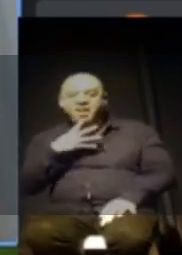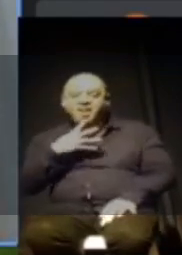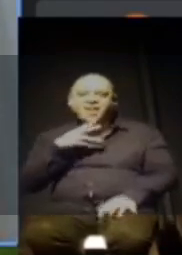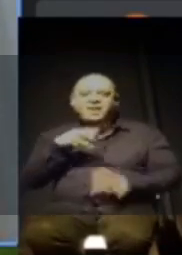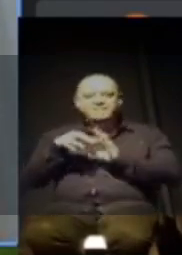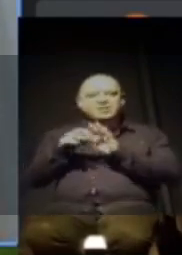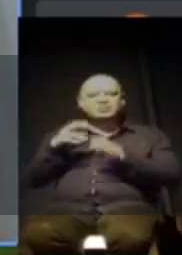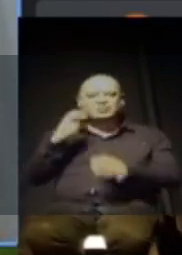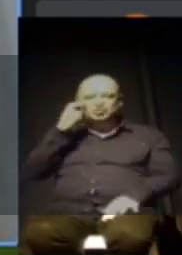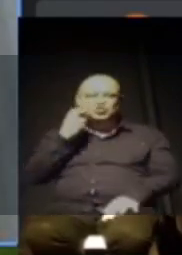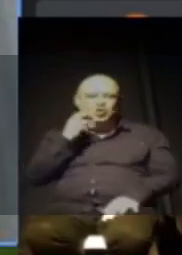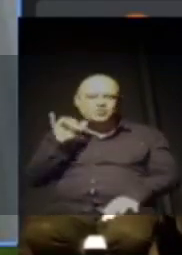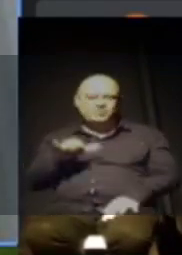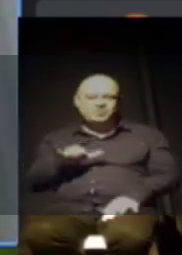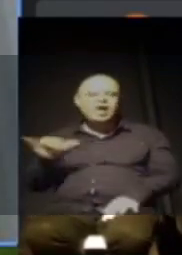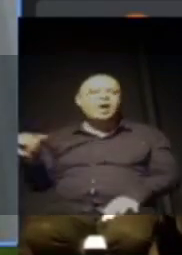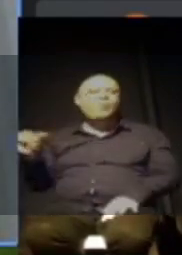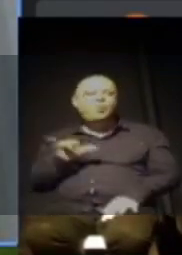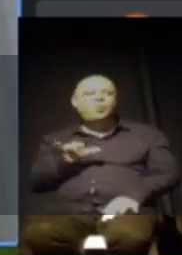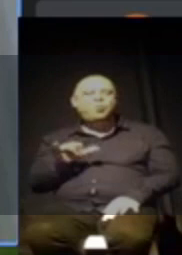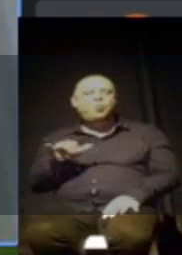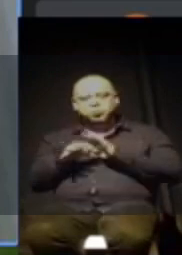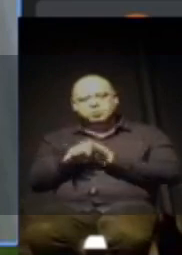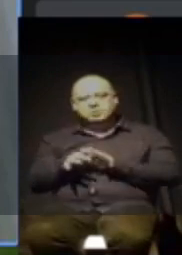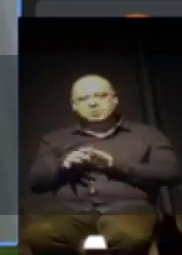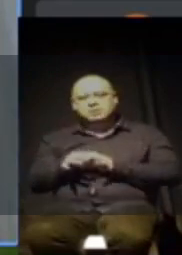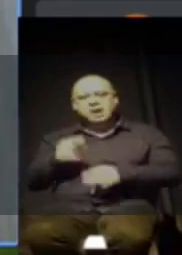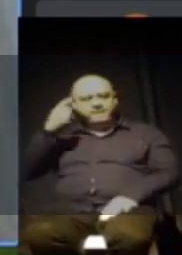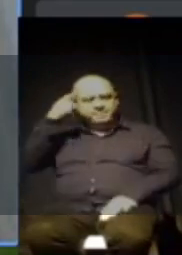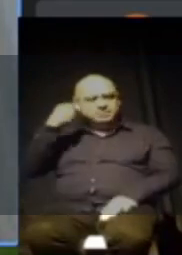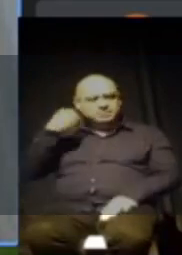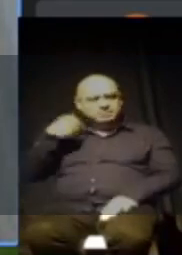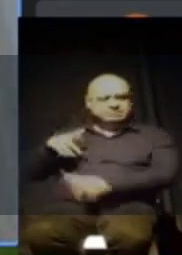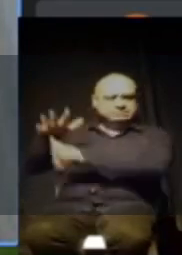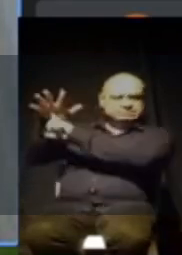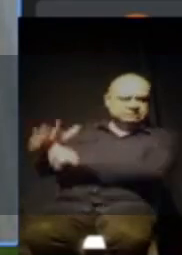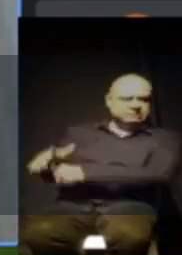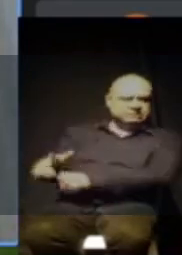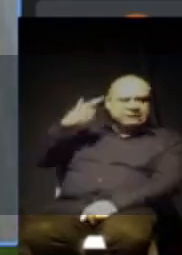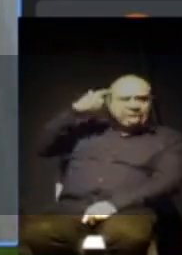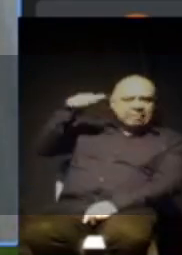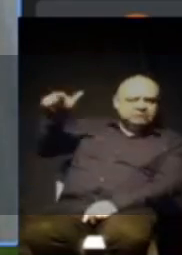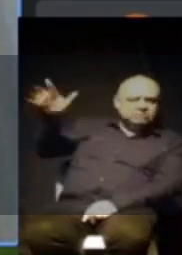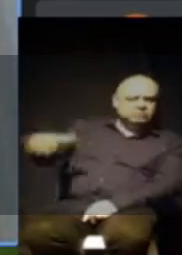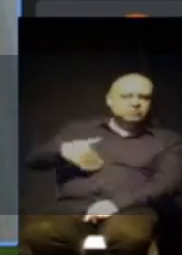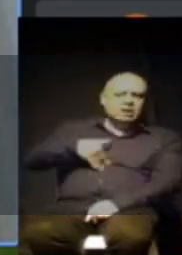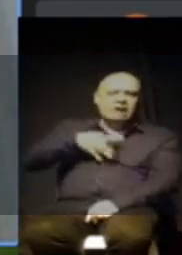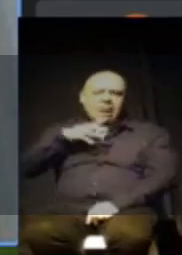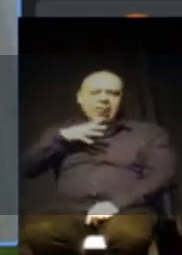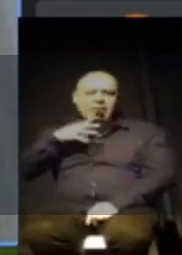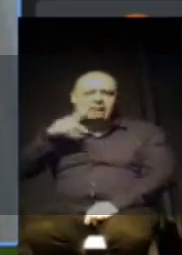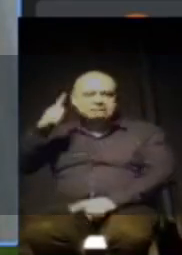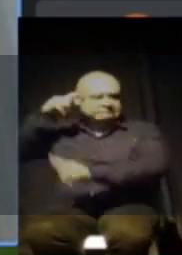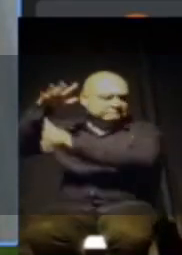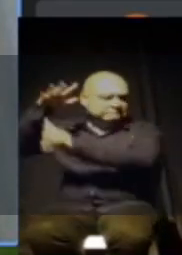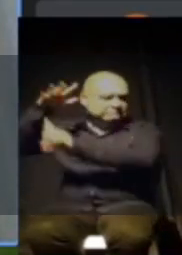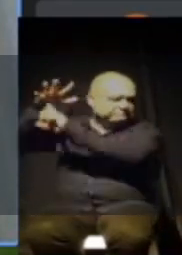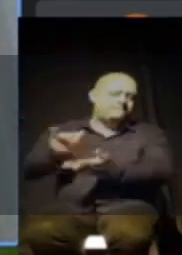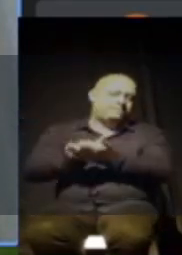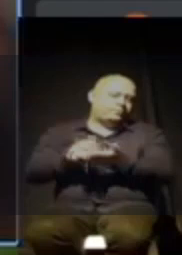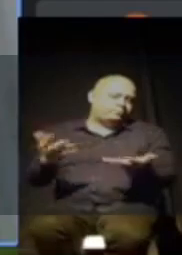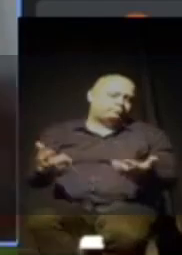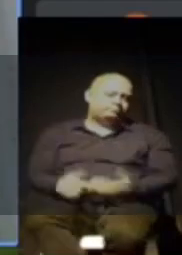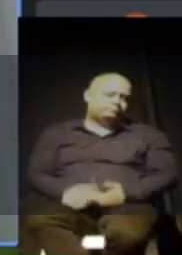habla, pero sobre todo el que se estigmatice estas formas, se estigmaticen esas formas de habla, ¿no?